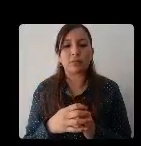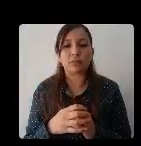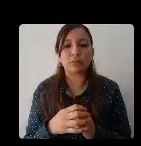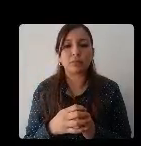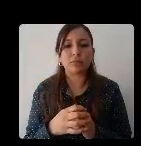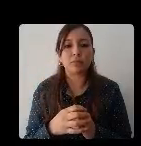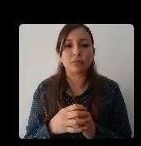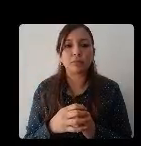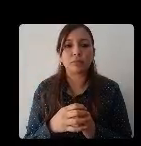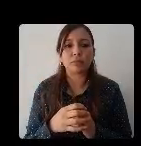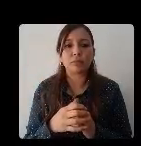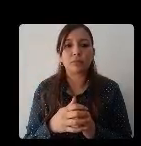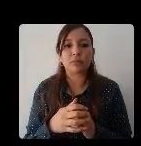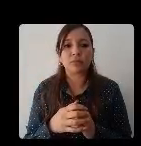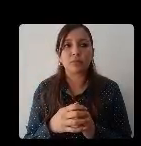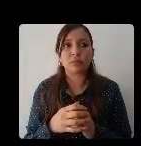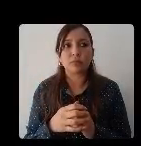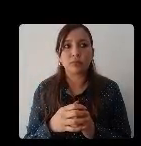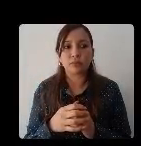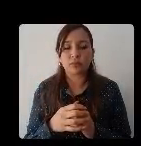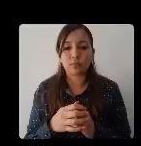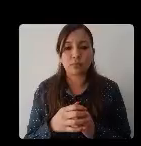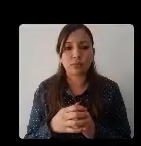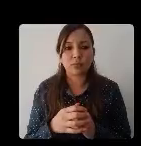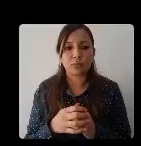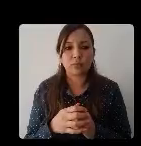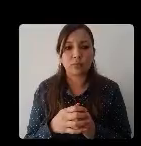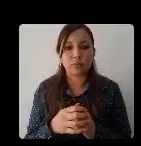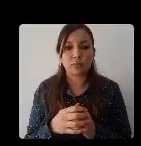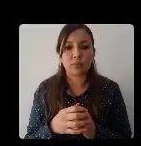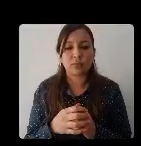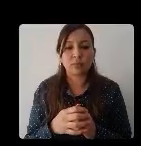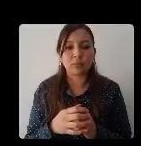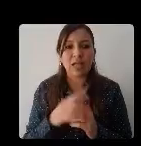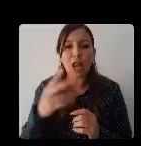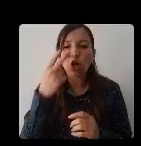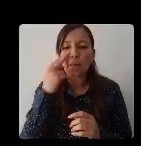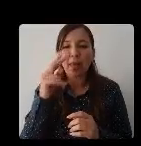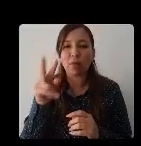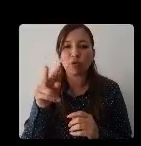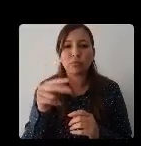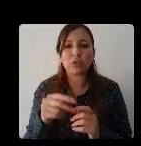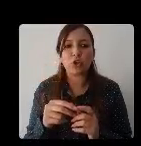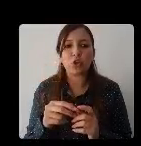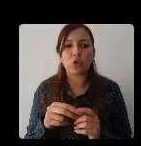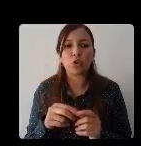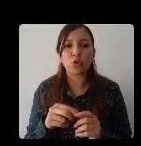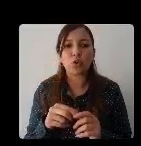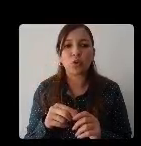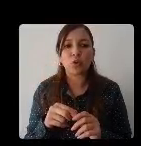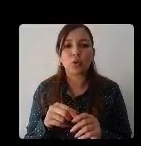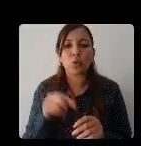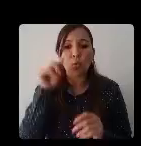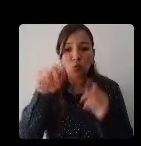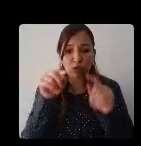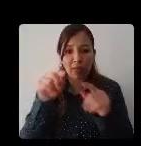les ha ayudado eso, cómo están buscando diferentes alternativas para fortalecer el emprendimiento turístico